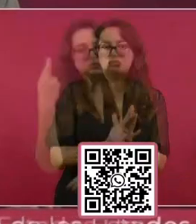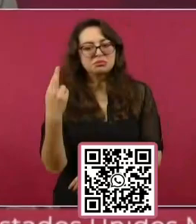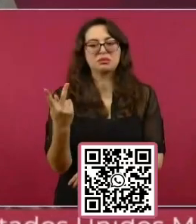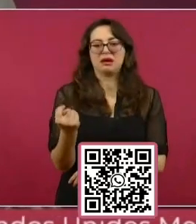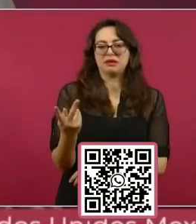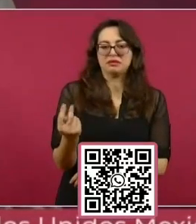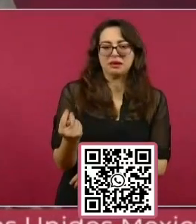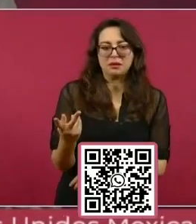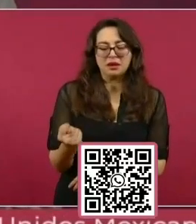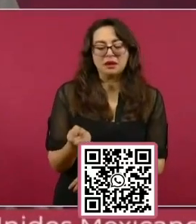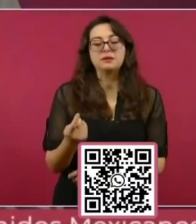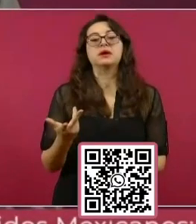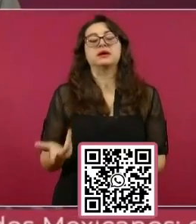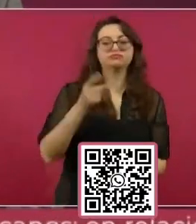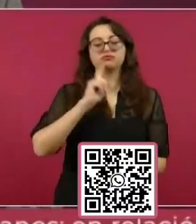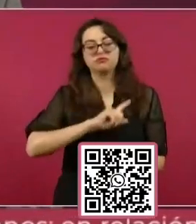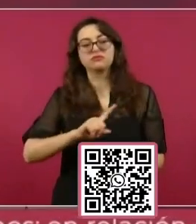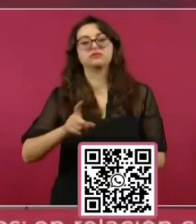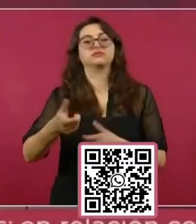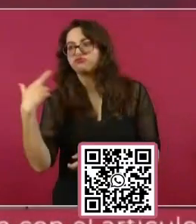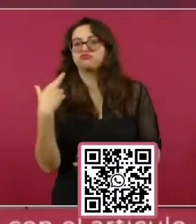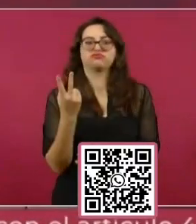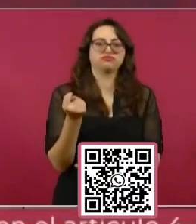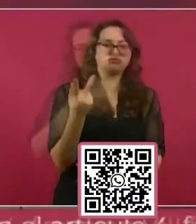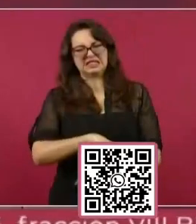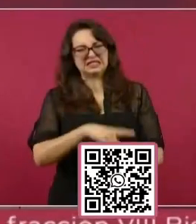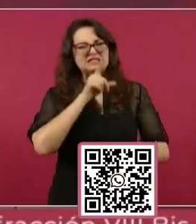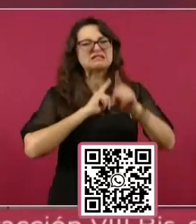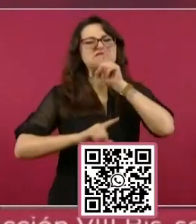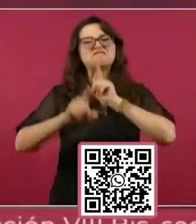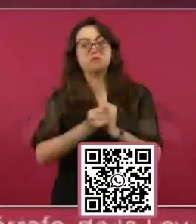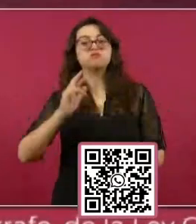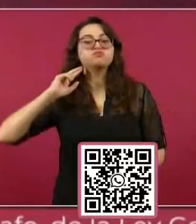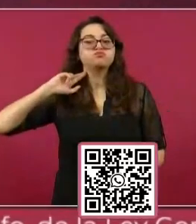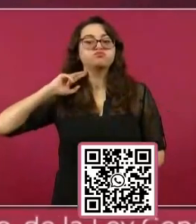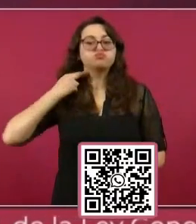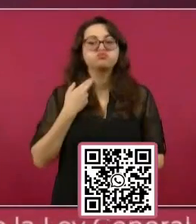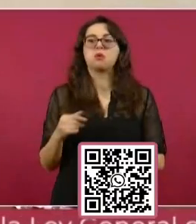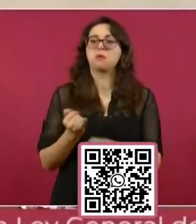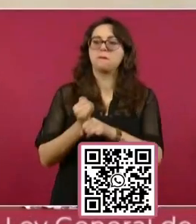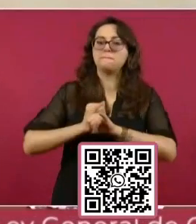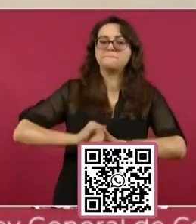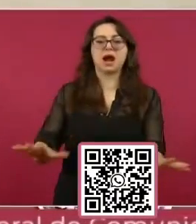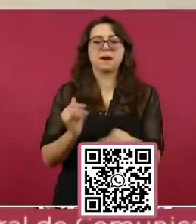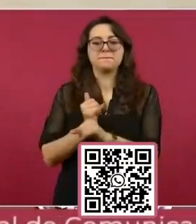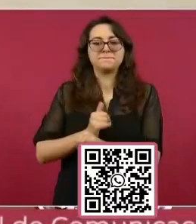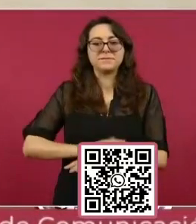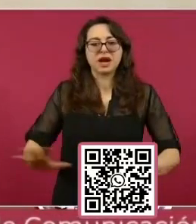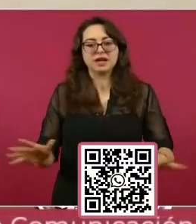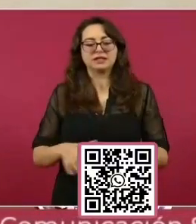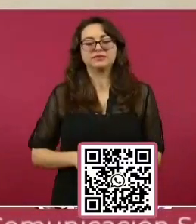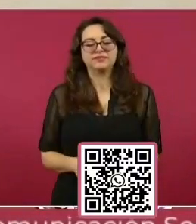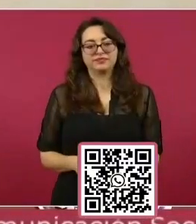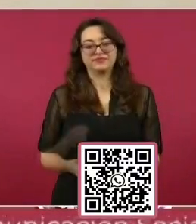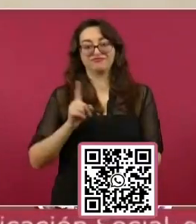televisión, conductores de radio, conductores de televisión y también robots manejados, operados, aceitados